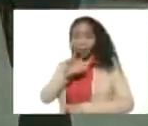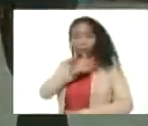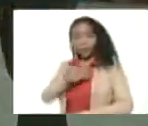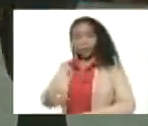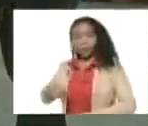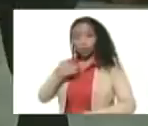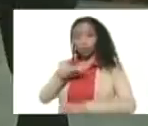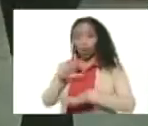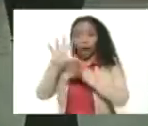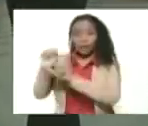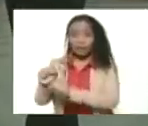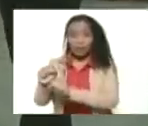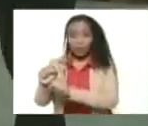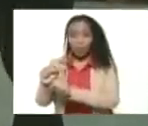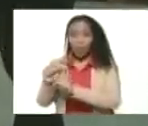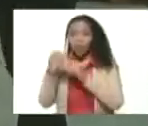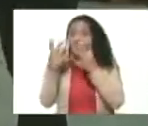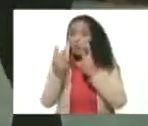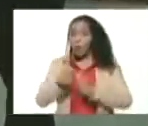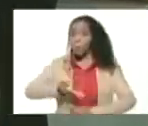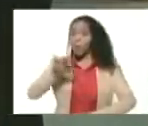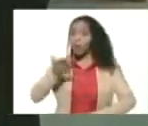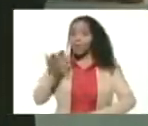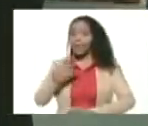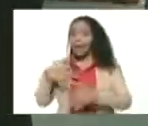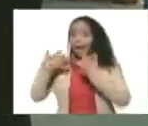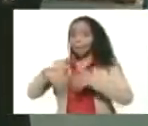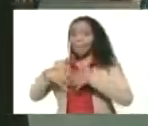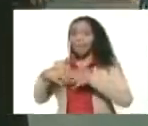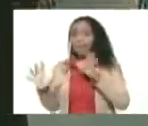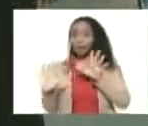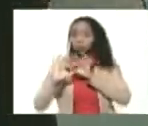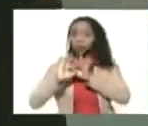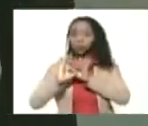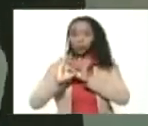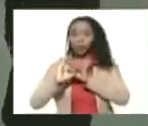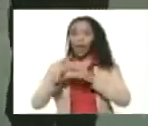alcanzado una cifra récord entre todas las empresas aliadas,